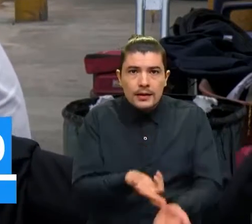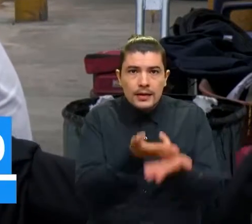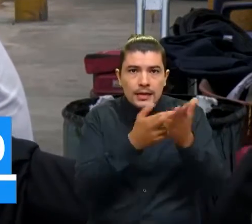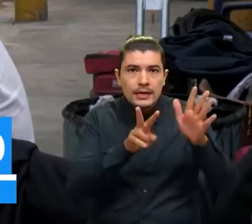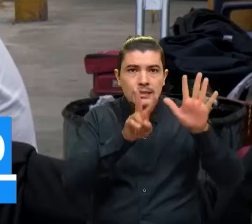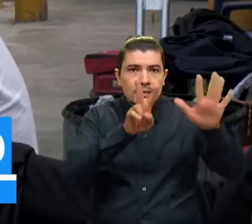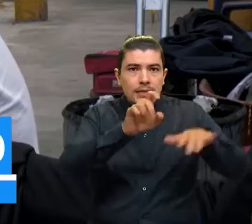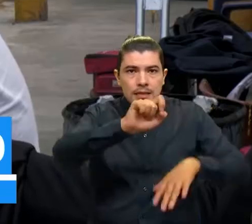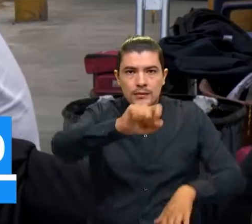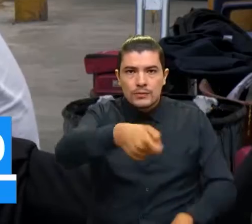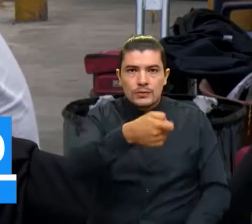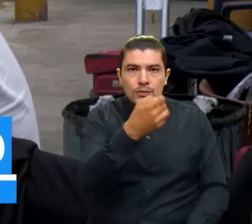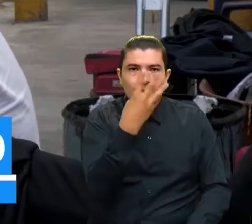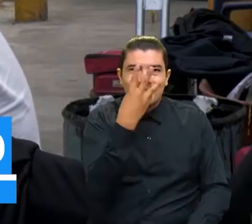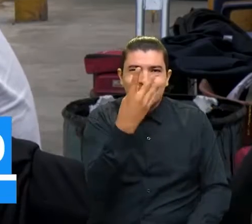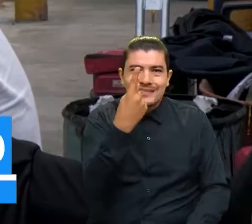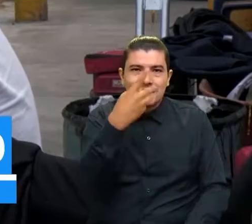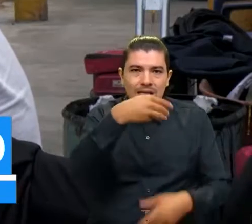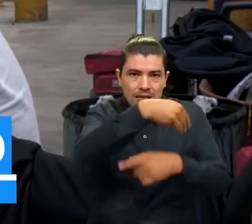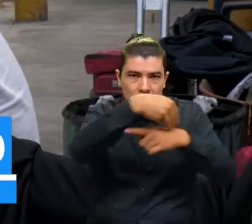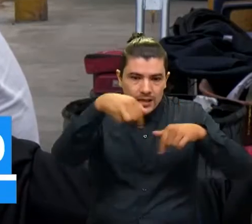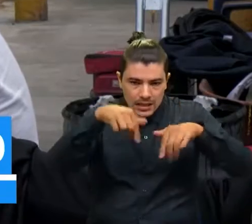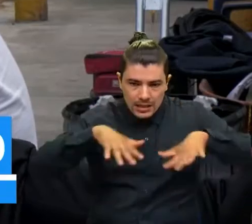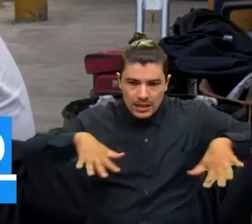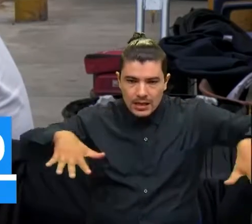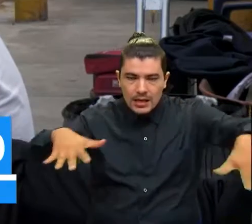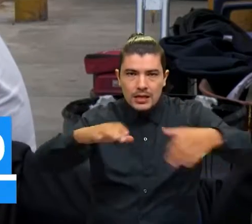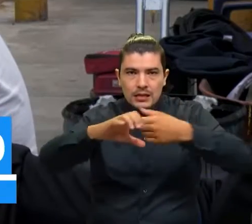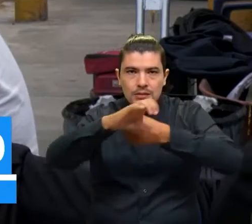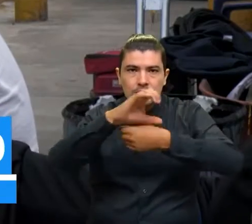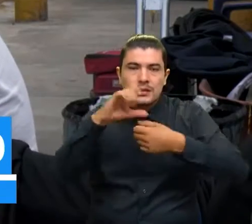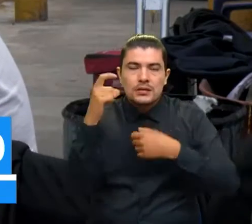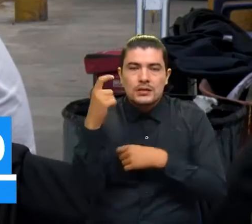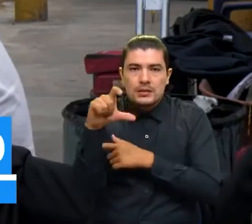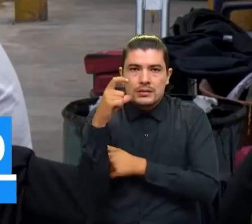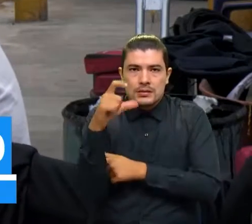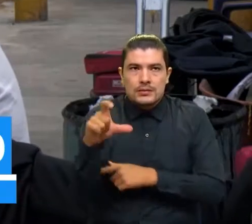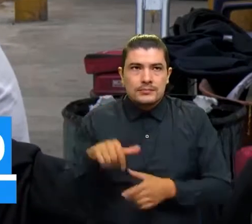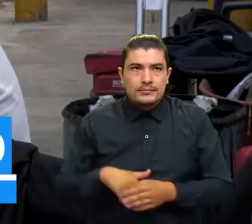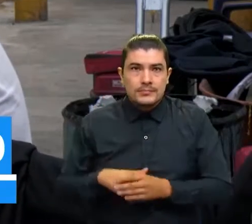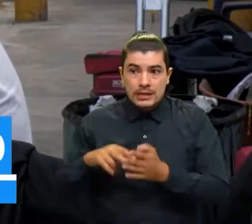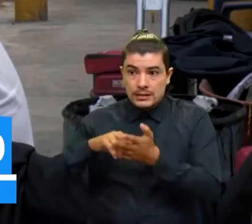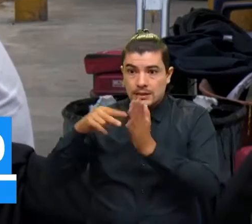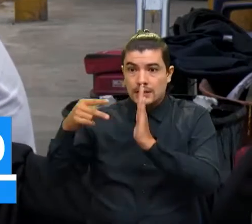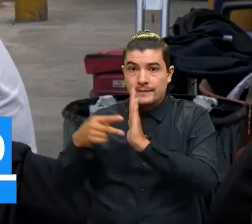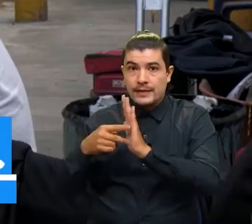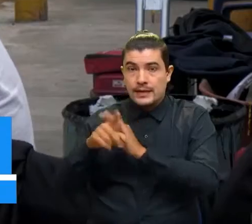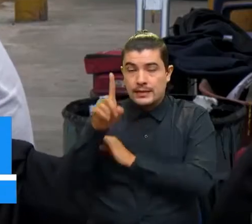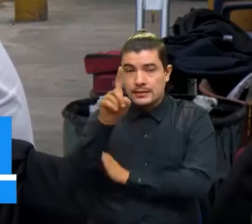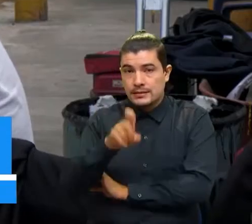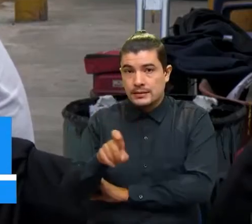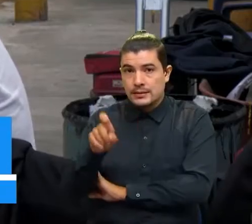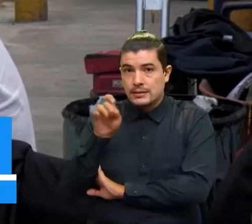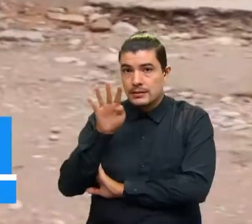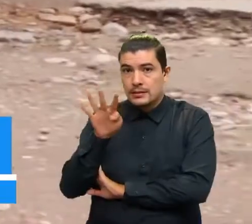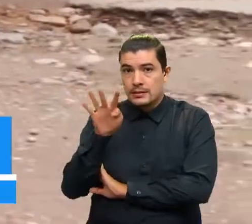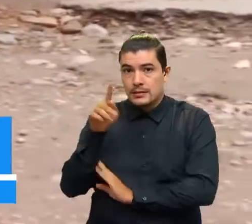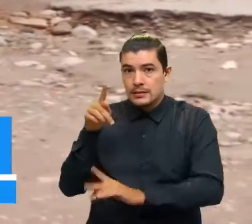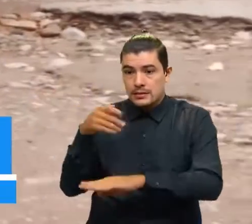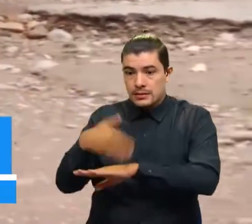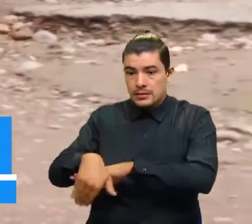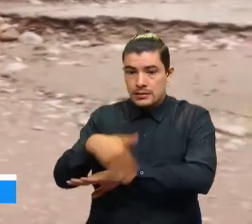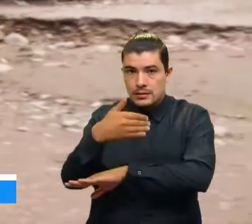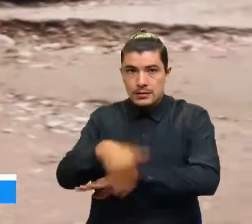7.3 km de la malla Vial urbana de la ciudad que son equivalentes a 64 cuadras